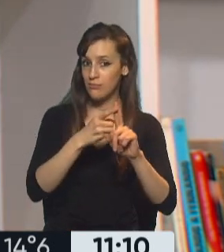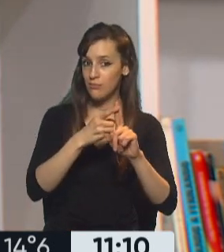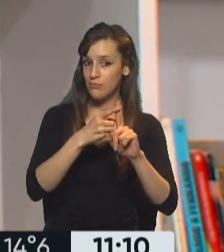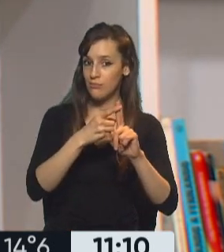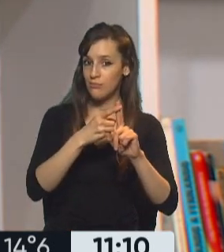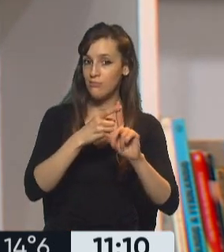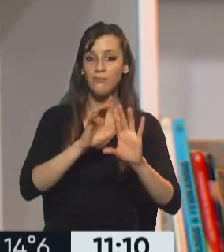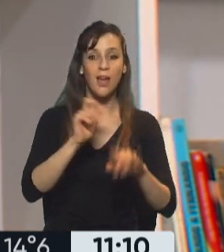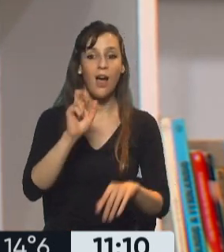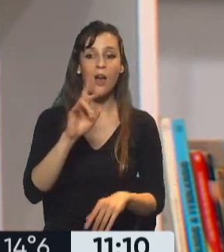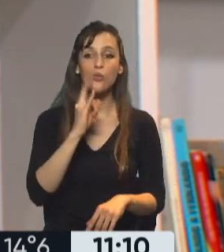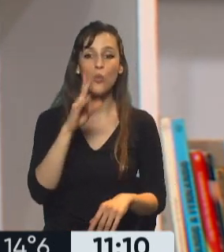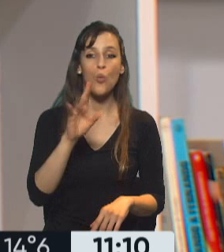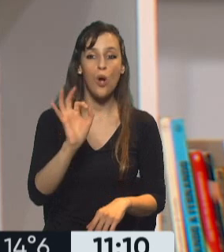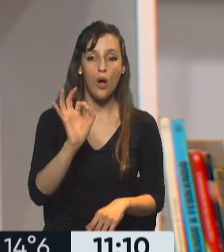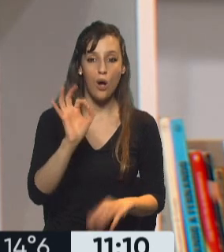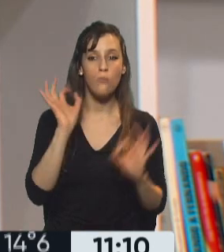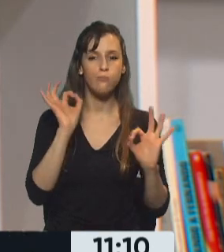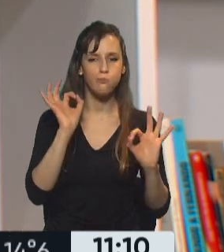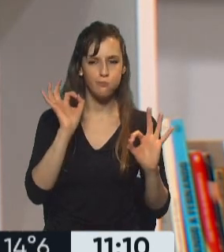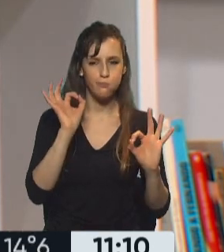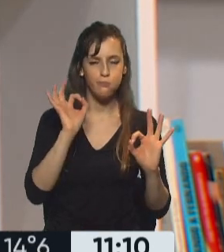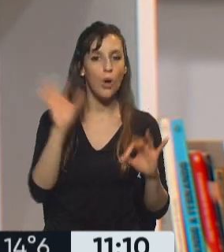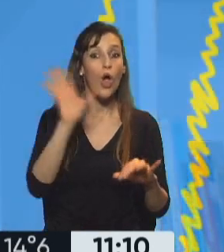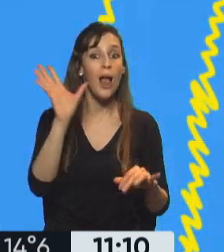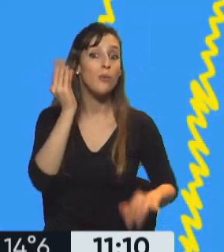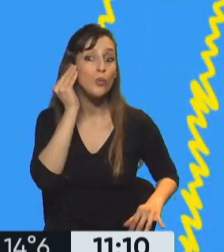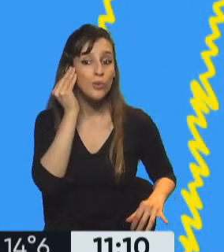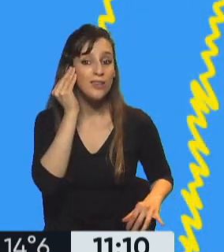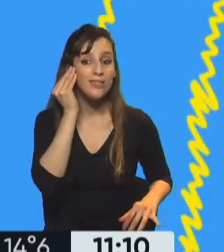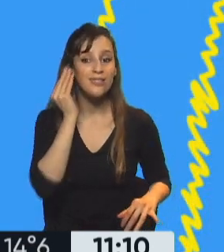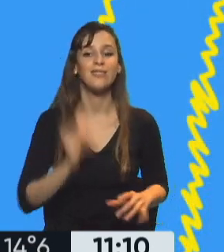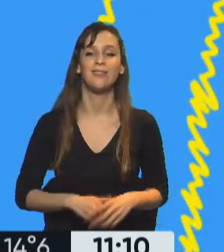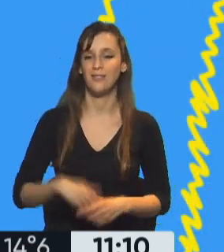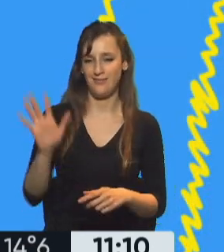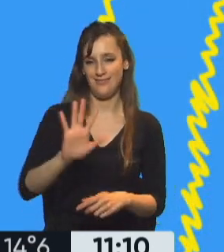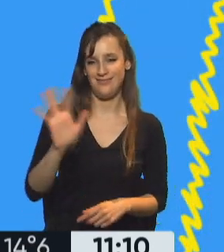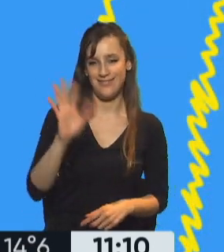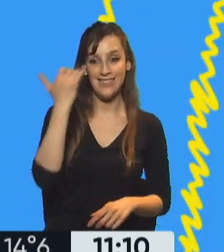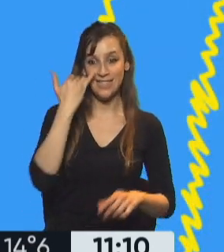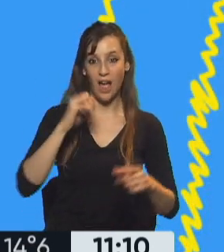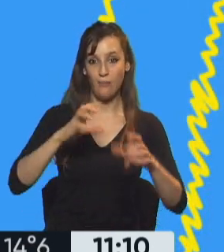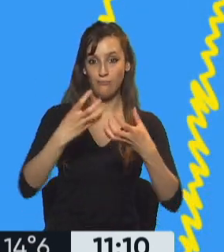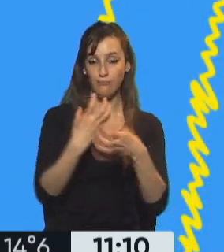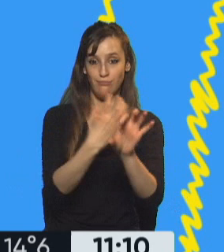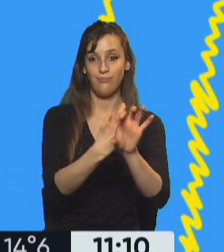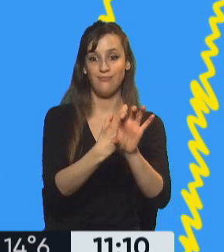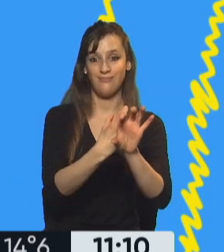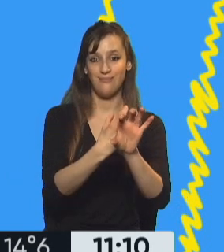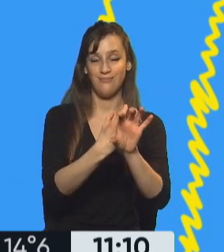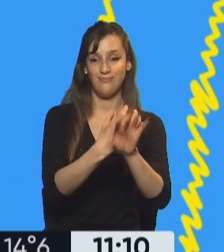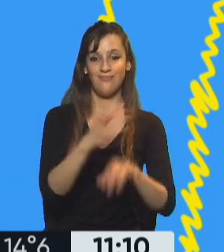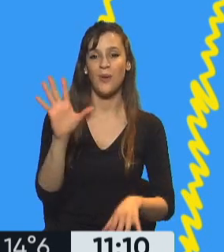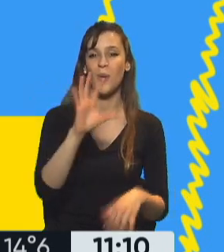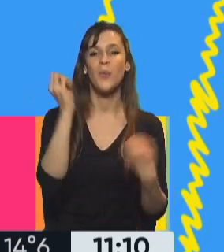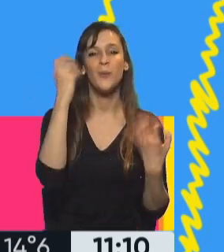Ahí estamos con Arturo. Ahí, Arturo, ¿me escuchás? Está bajando. Ahí estamos conectados, ¡Qué grande, Arturo! Bien.